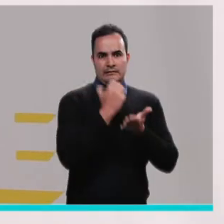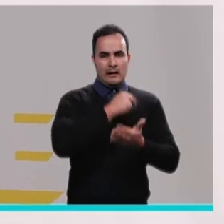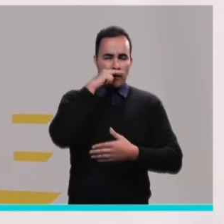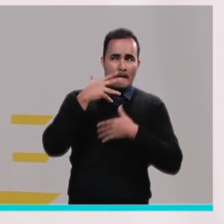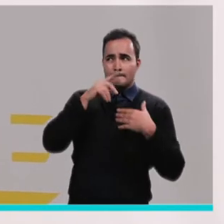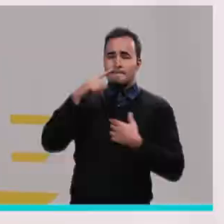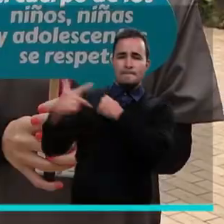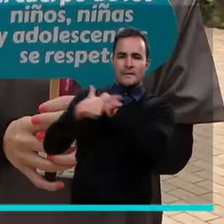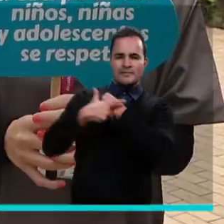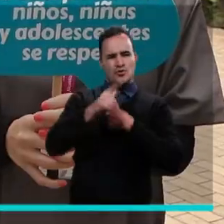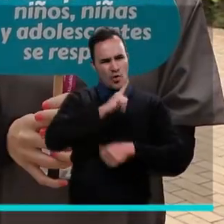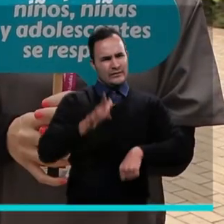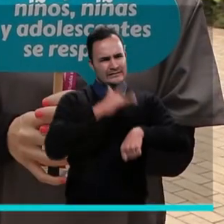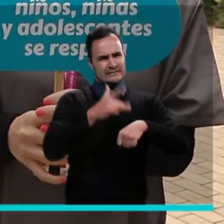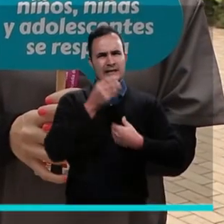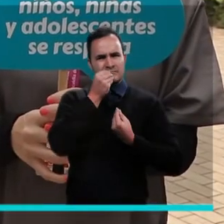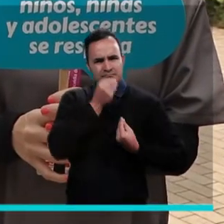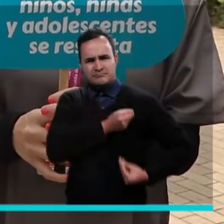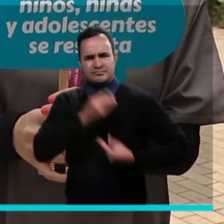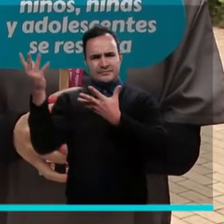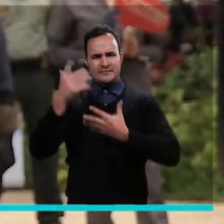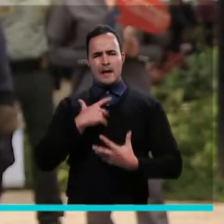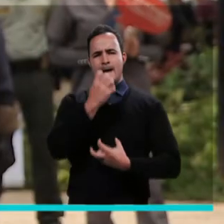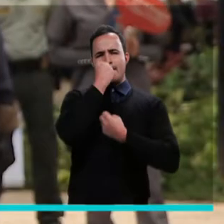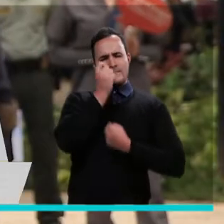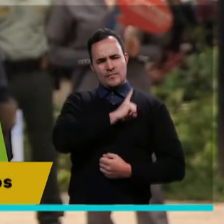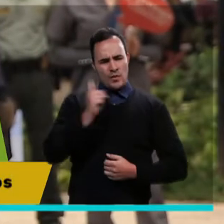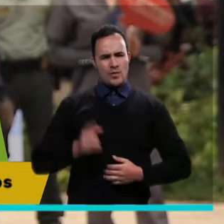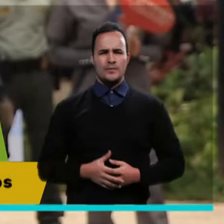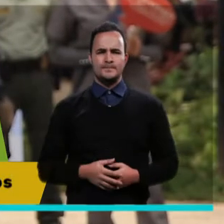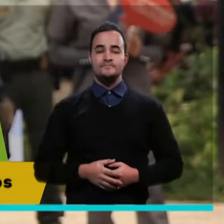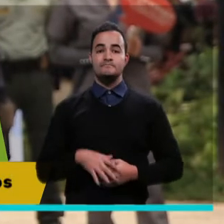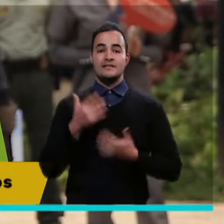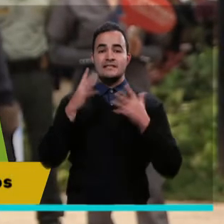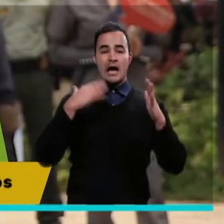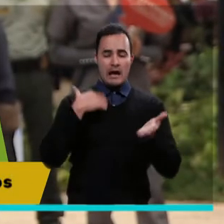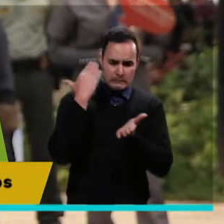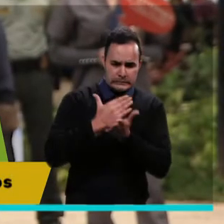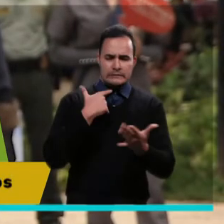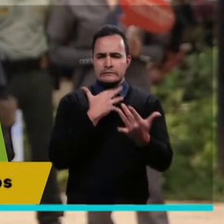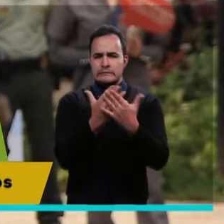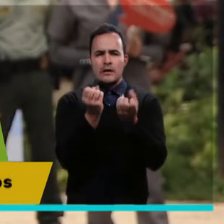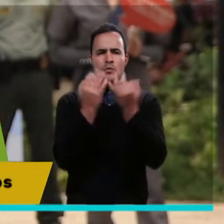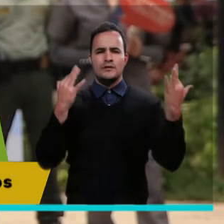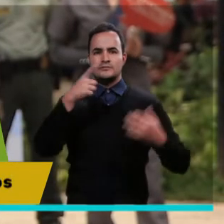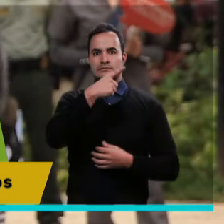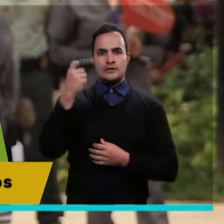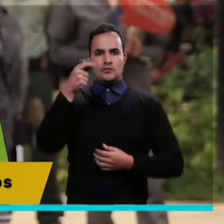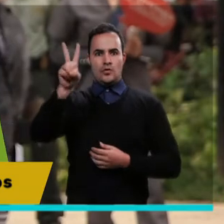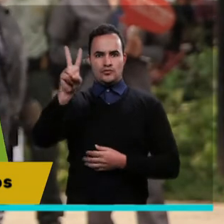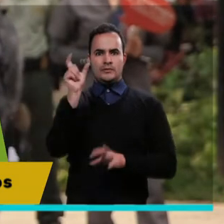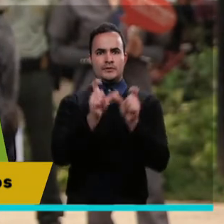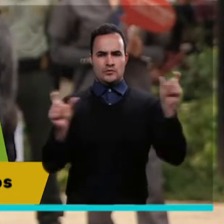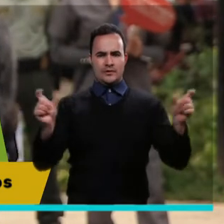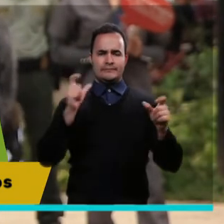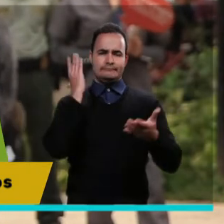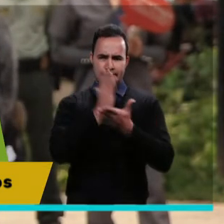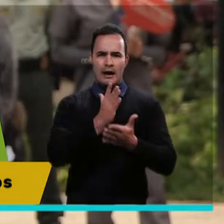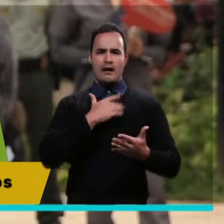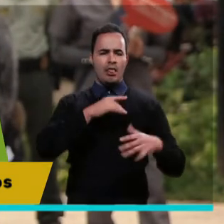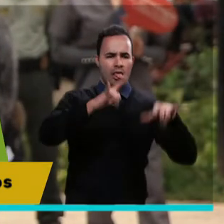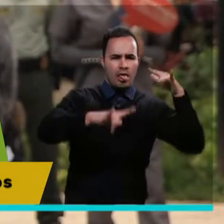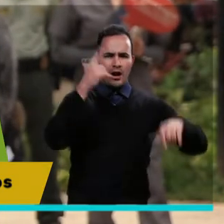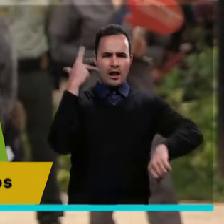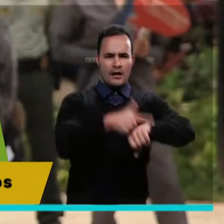a la ciudadanía a denunciar. Este año hemos tenido 112 casos atendidos por este